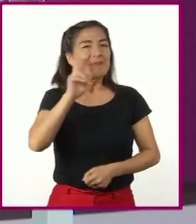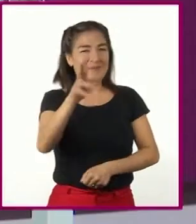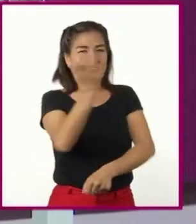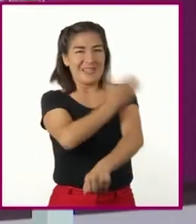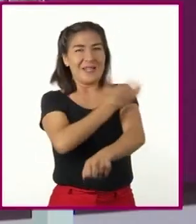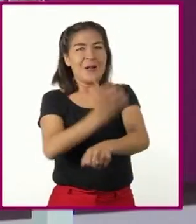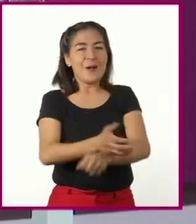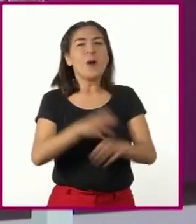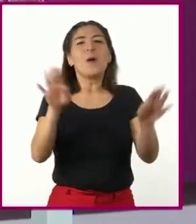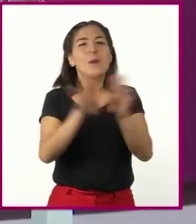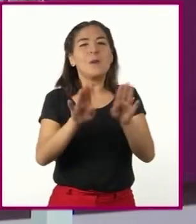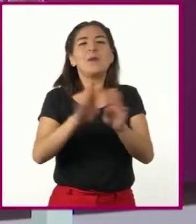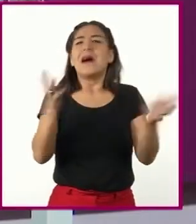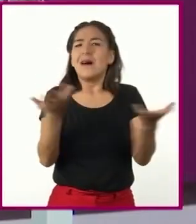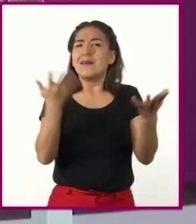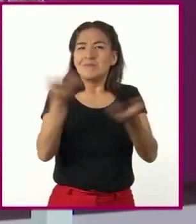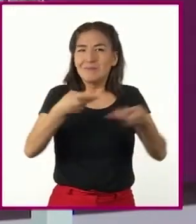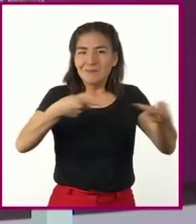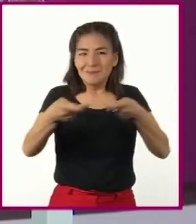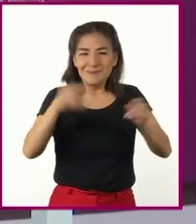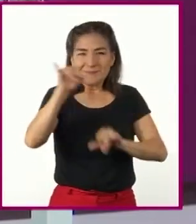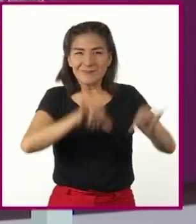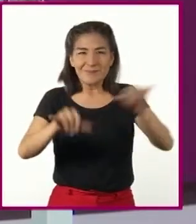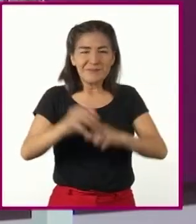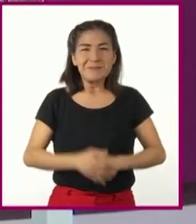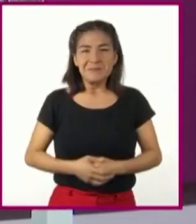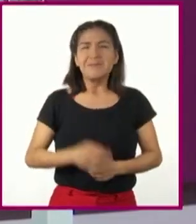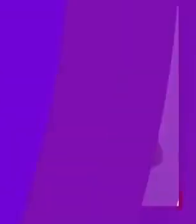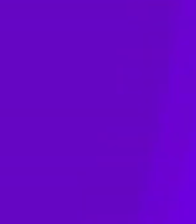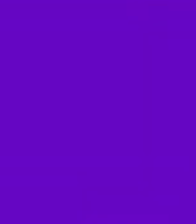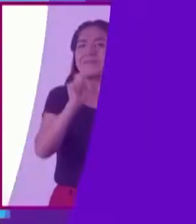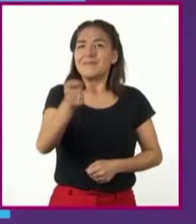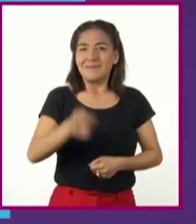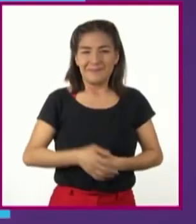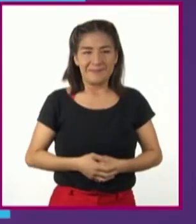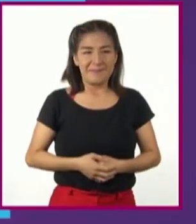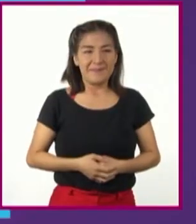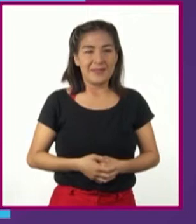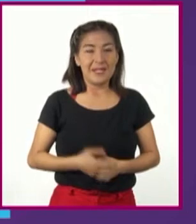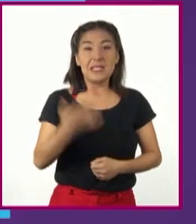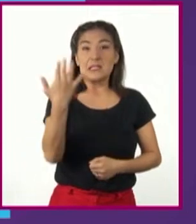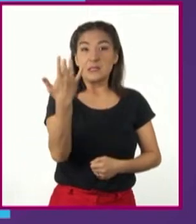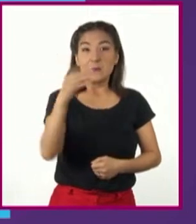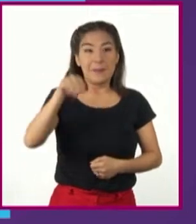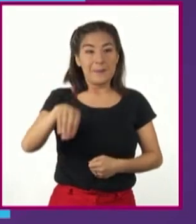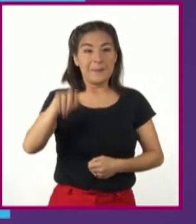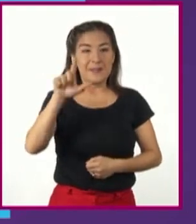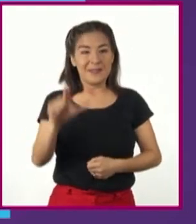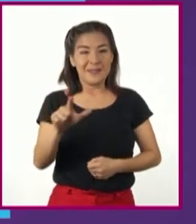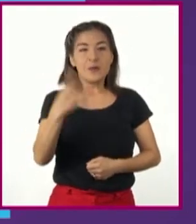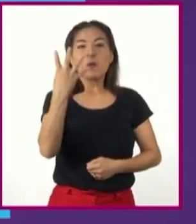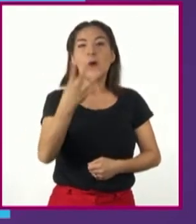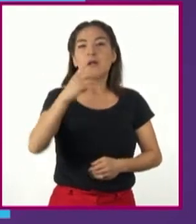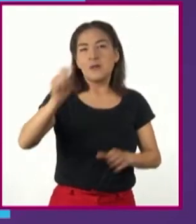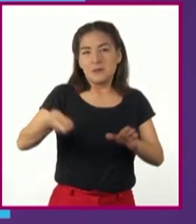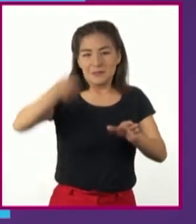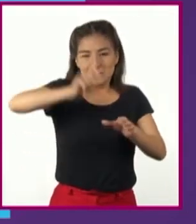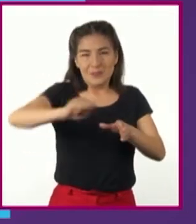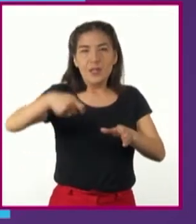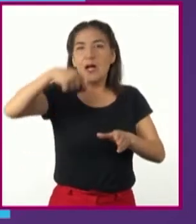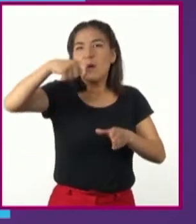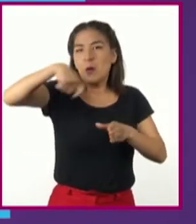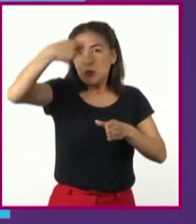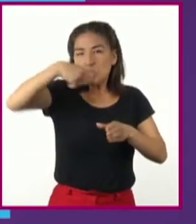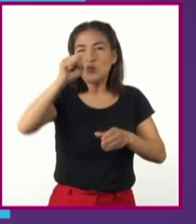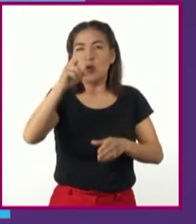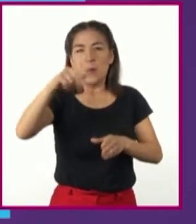para conocer su elaboración. ¿Qué necesitamos? 50 mililitros o 4 cucharadas soperas de aceite